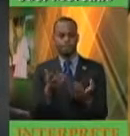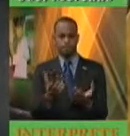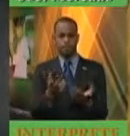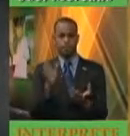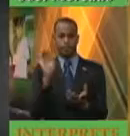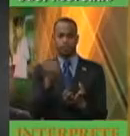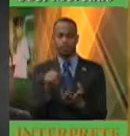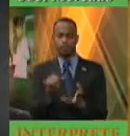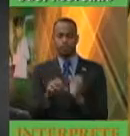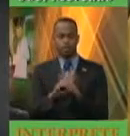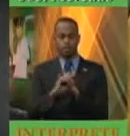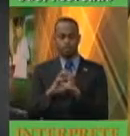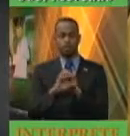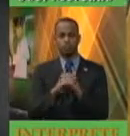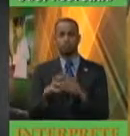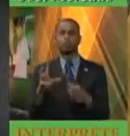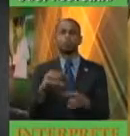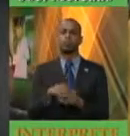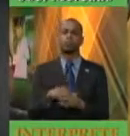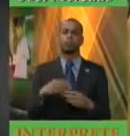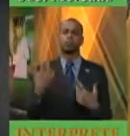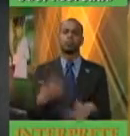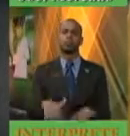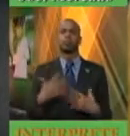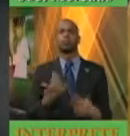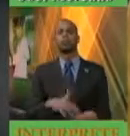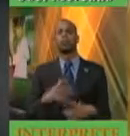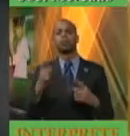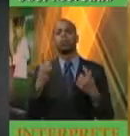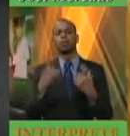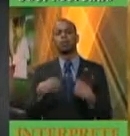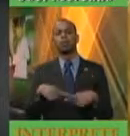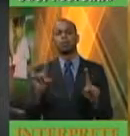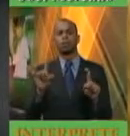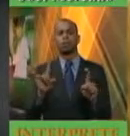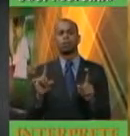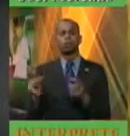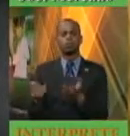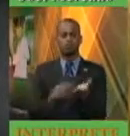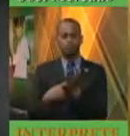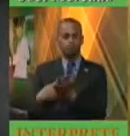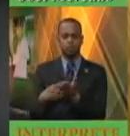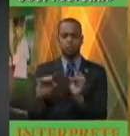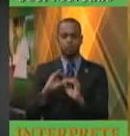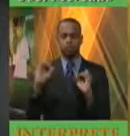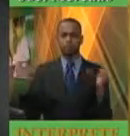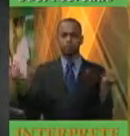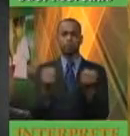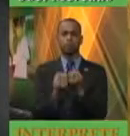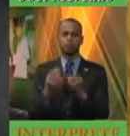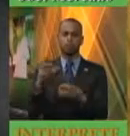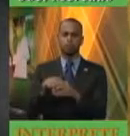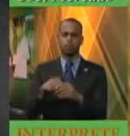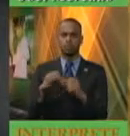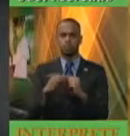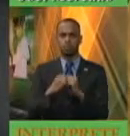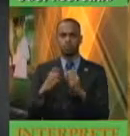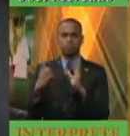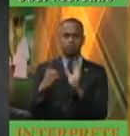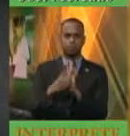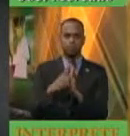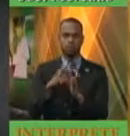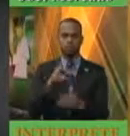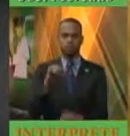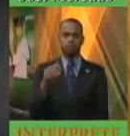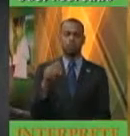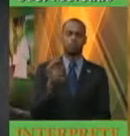spot publicitario se consiguió, gracias a Dios, en consenso con todas las organizaciones del sector de discapacidad y la